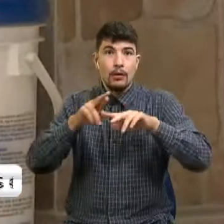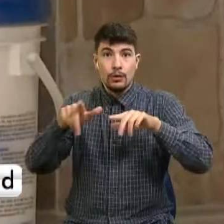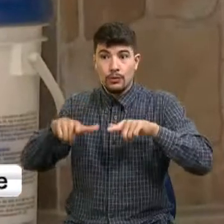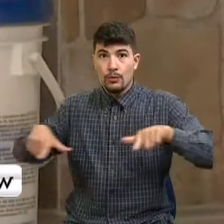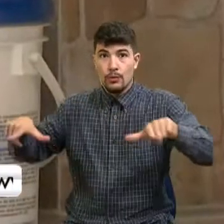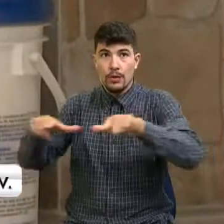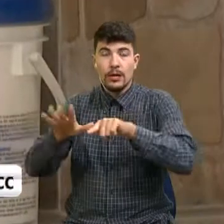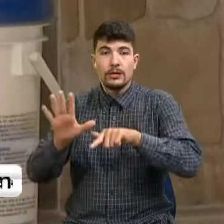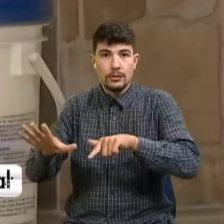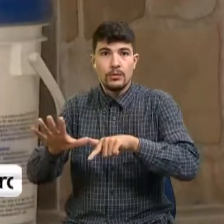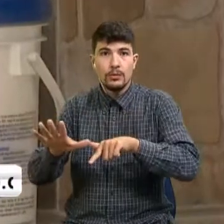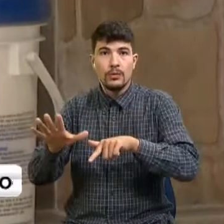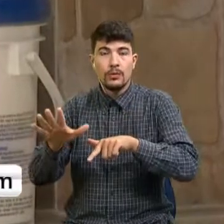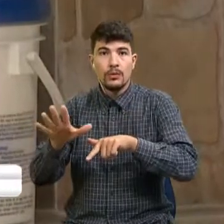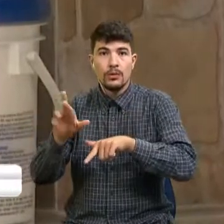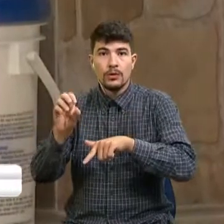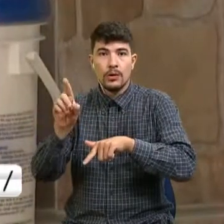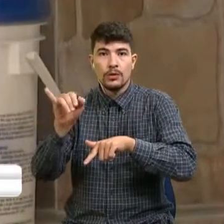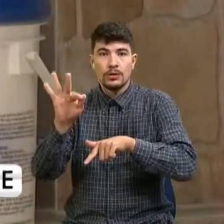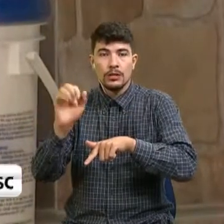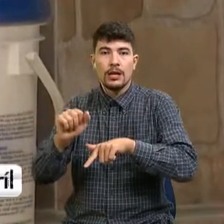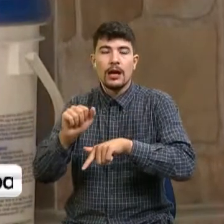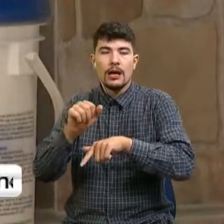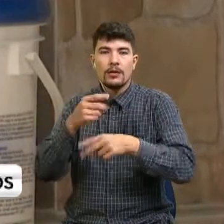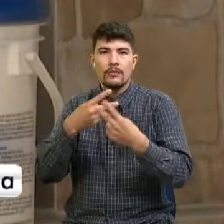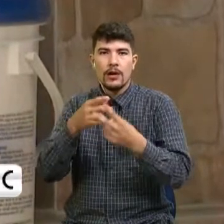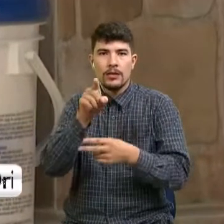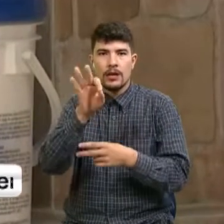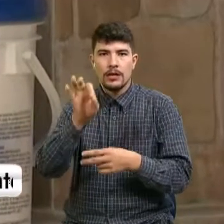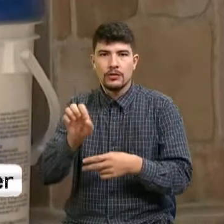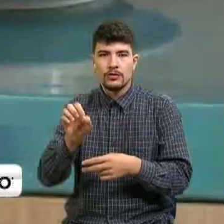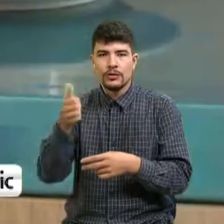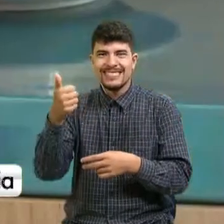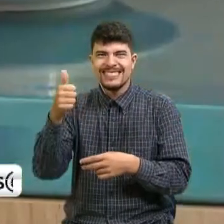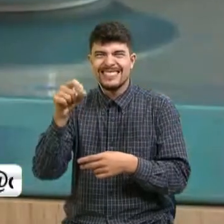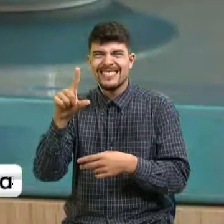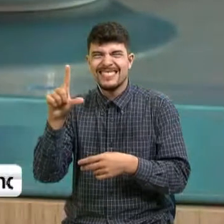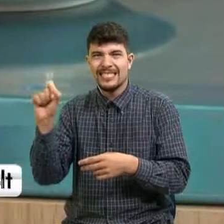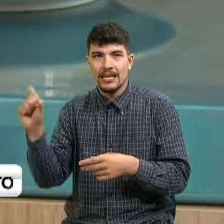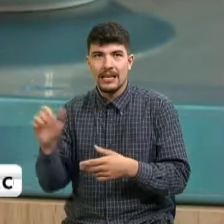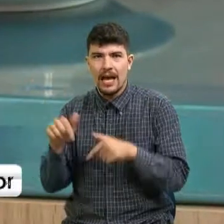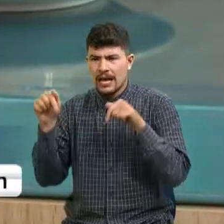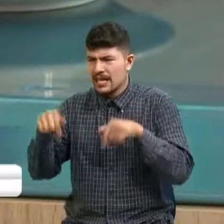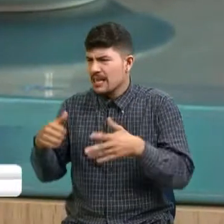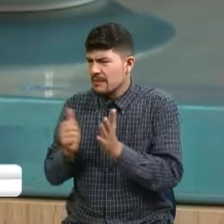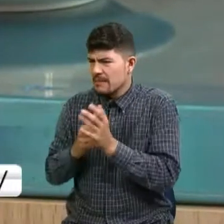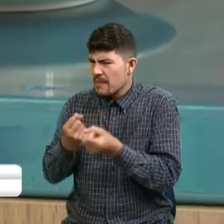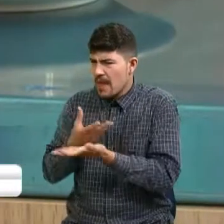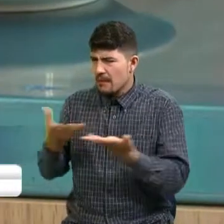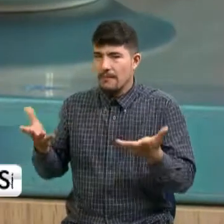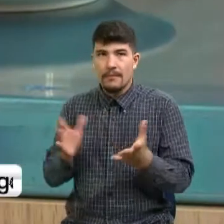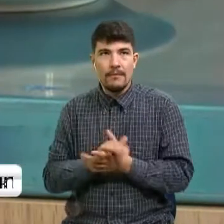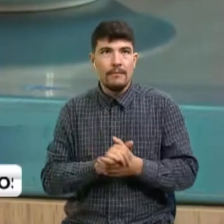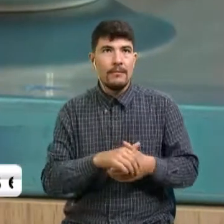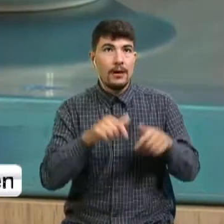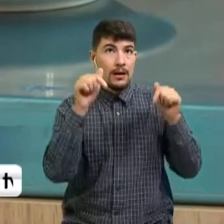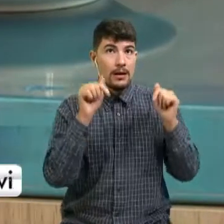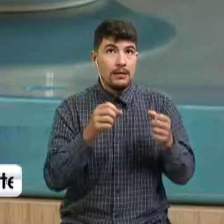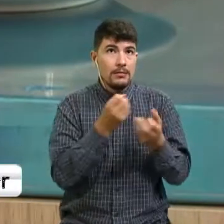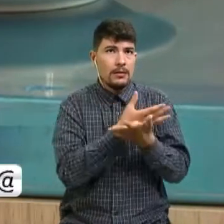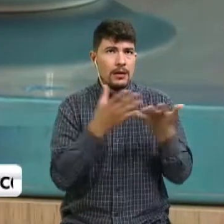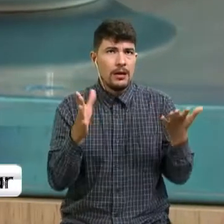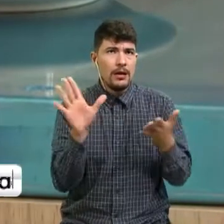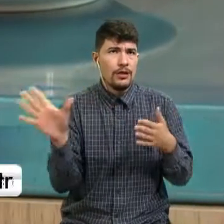de venta, Maxcerámica La Rosita, número 1800. Bueno, Marisela, ¿qué artículos encontramos en Maxcerámica? En Maxcerámica encontramos todo